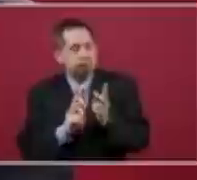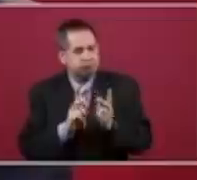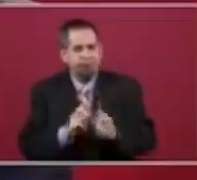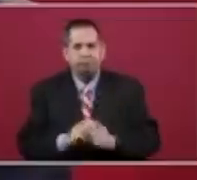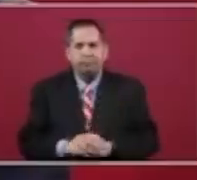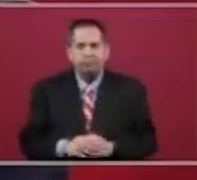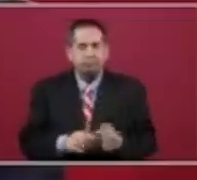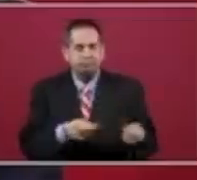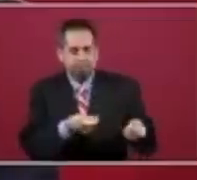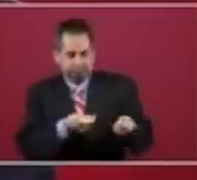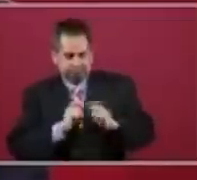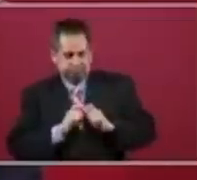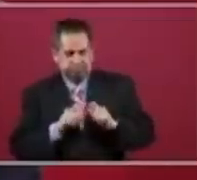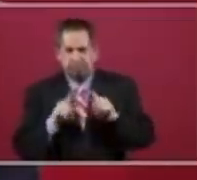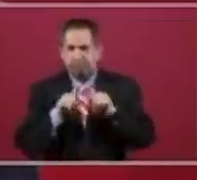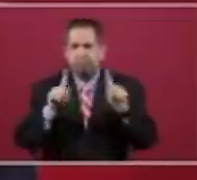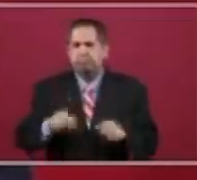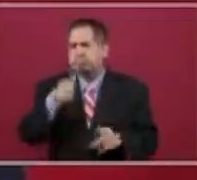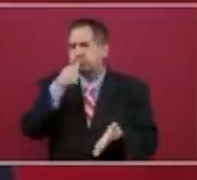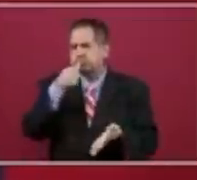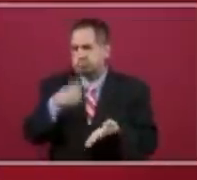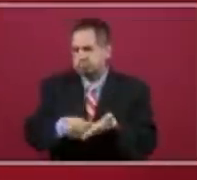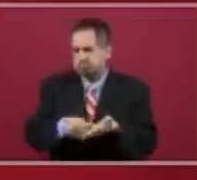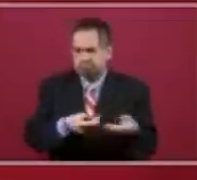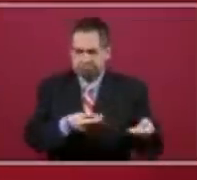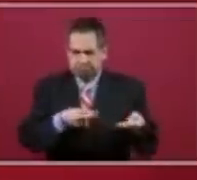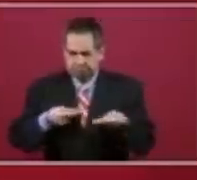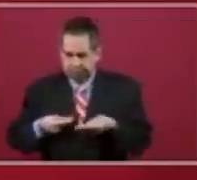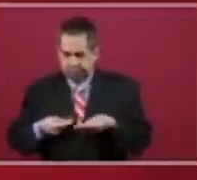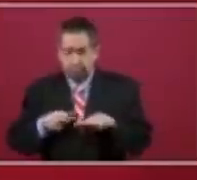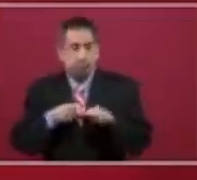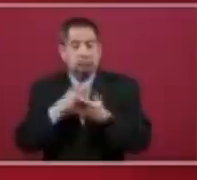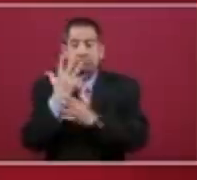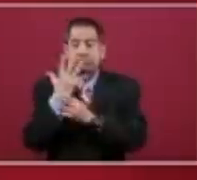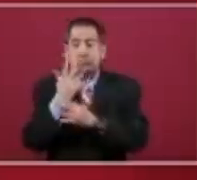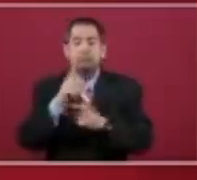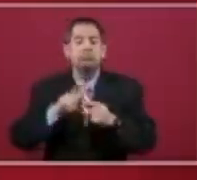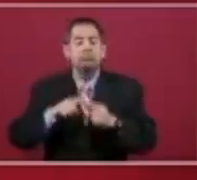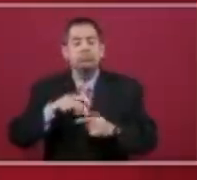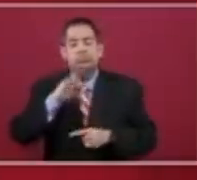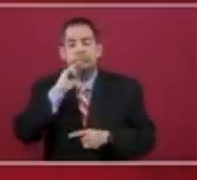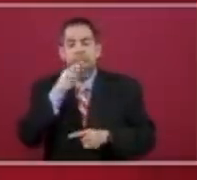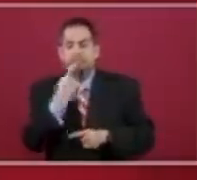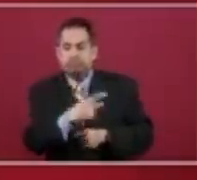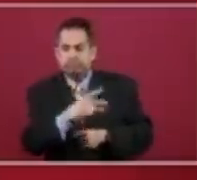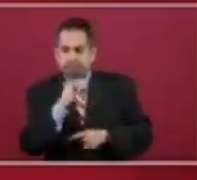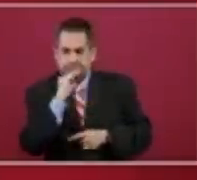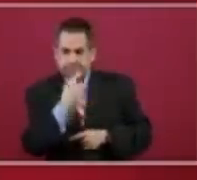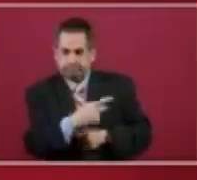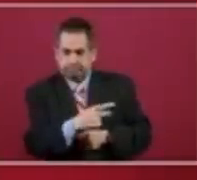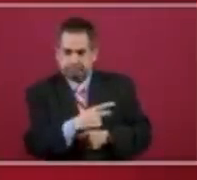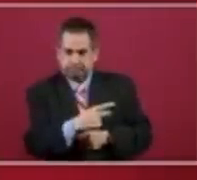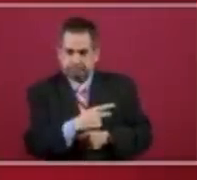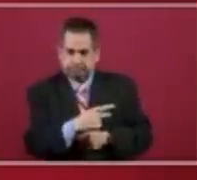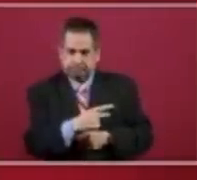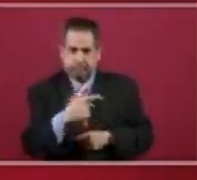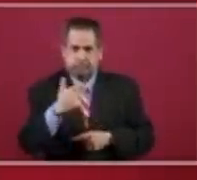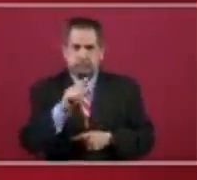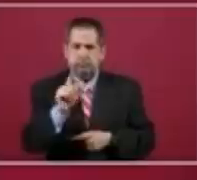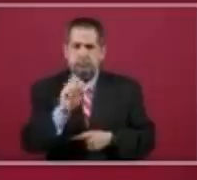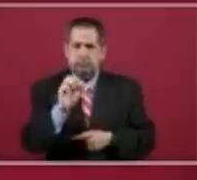me entregó una carta de la mamá de Guzmán